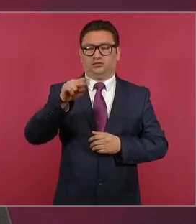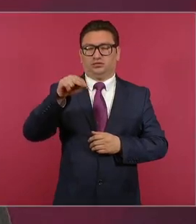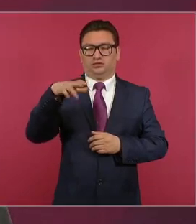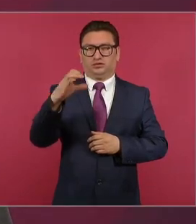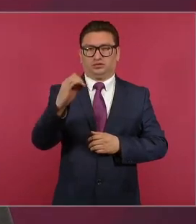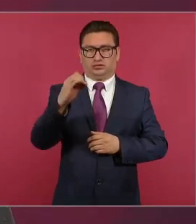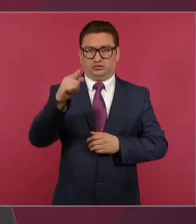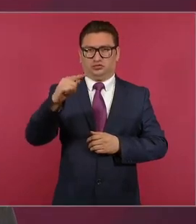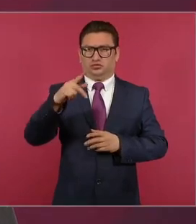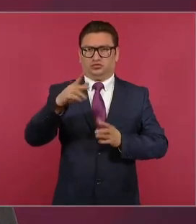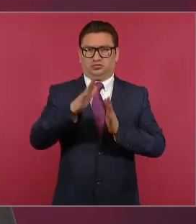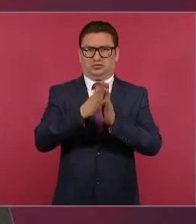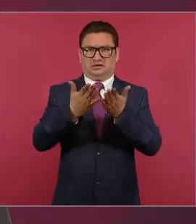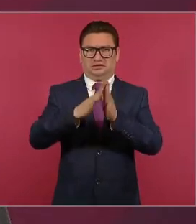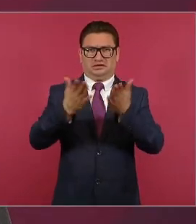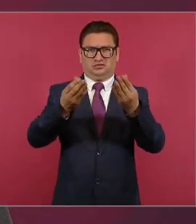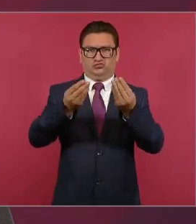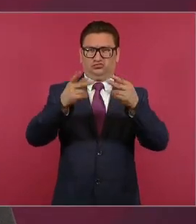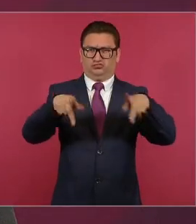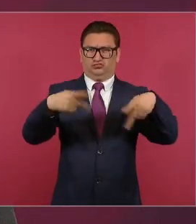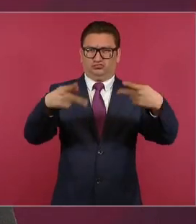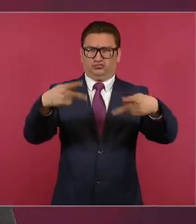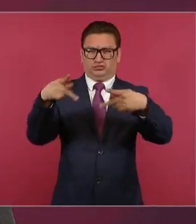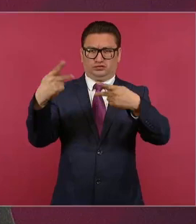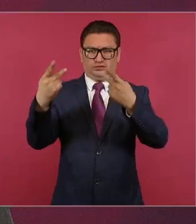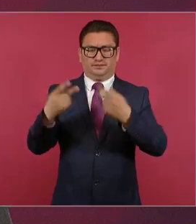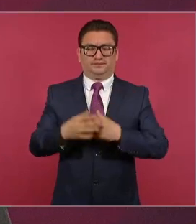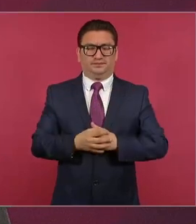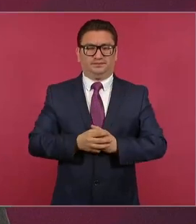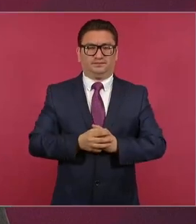que vende muchos libros,